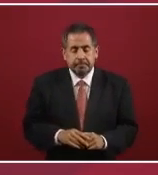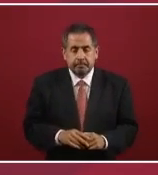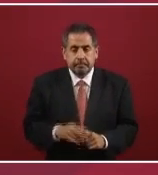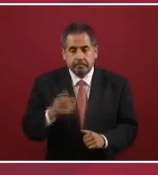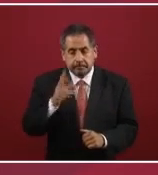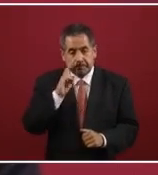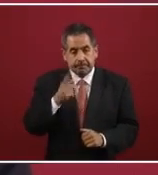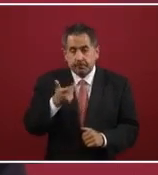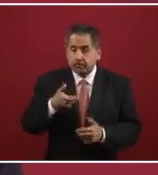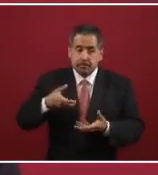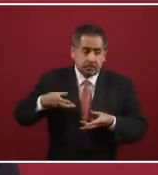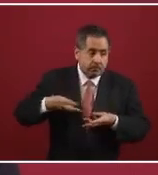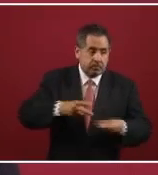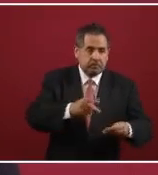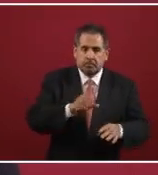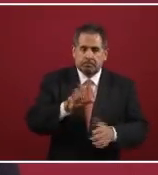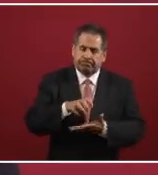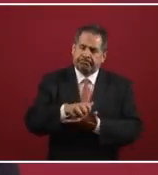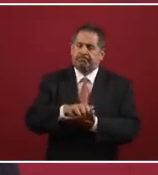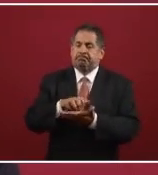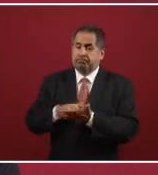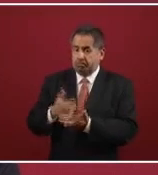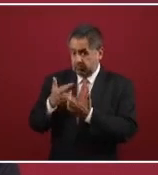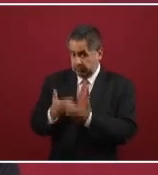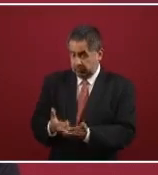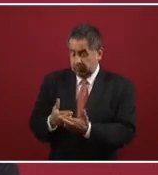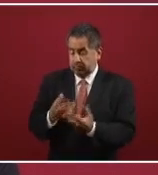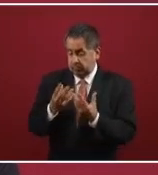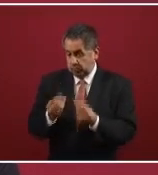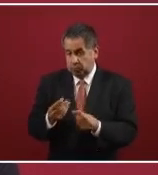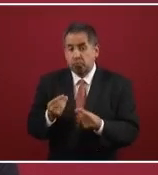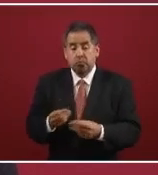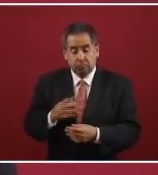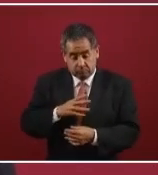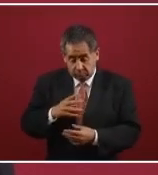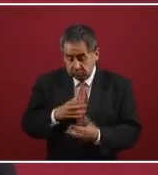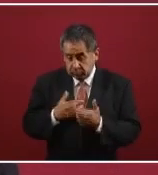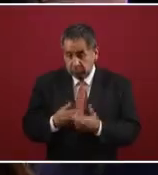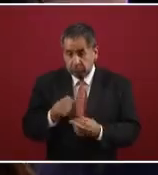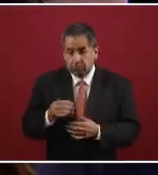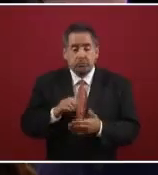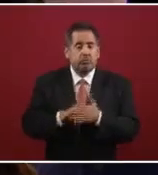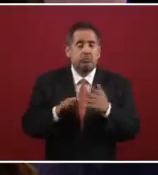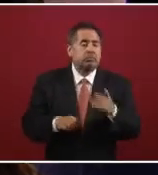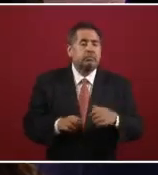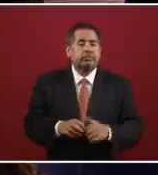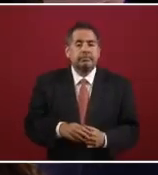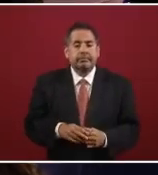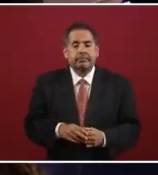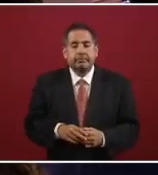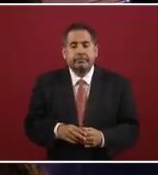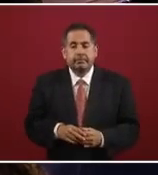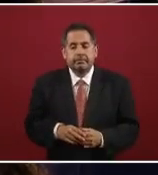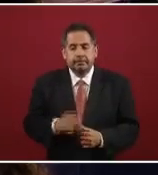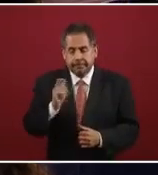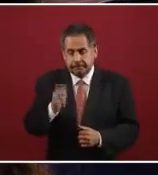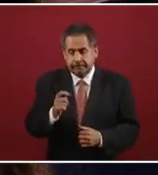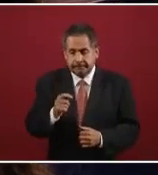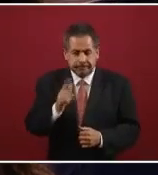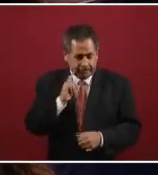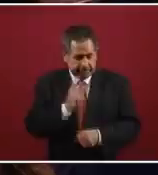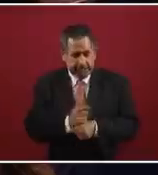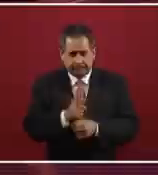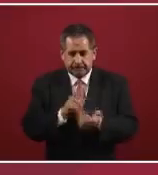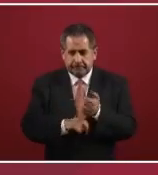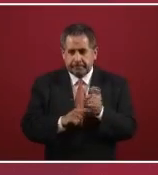estamos ahorrando bastante en esta revisión por ejemplo si se